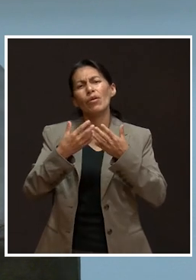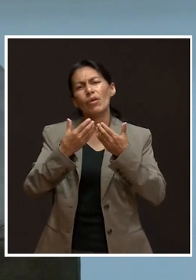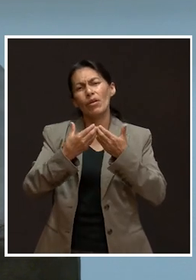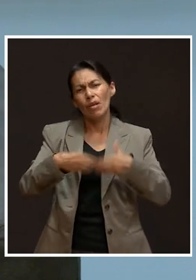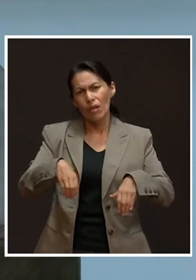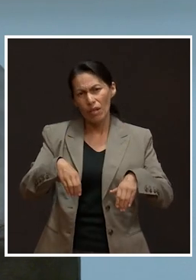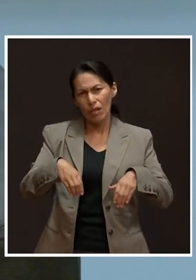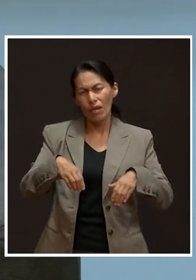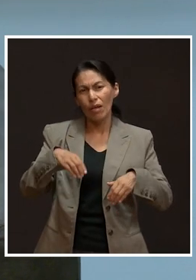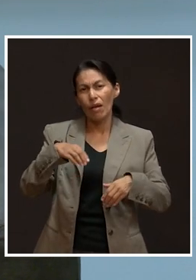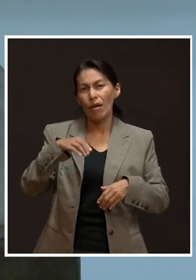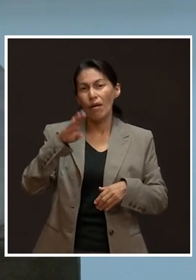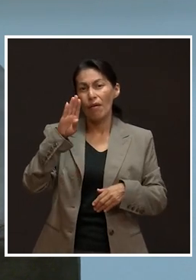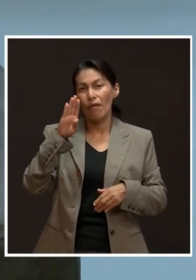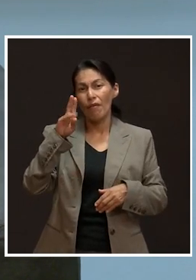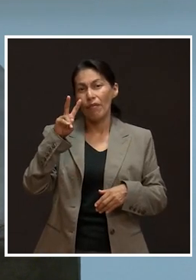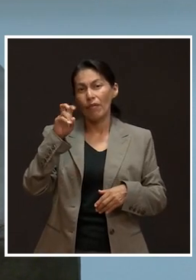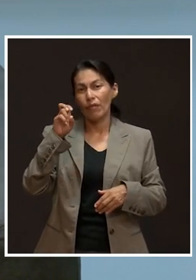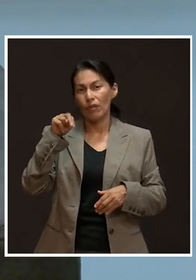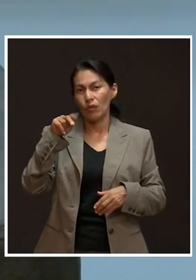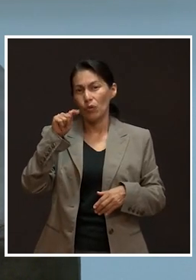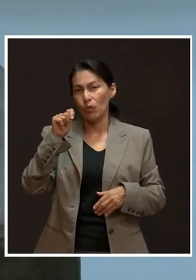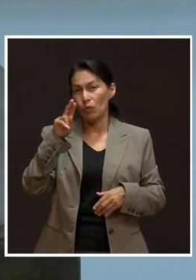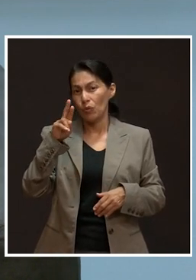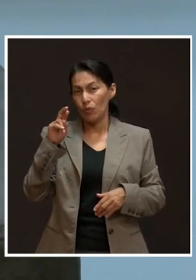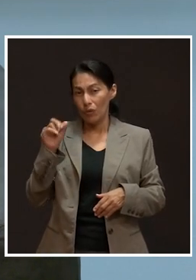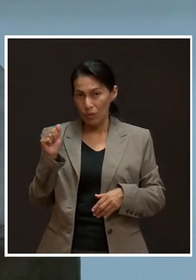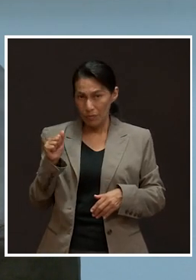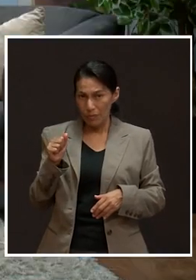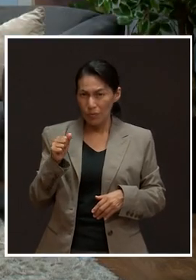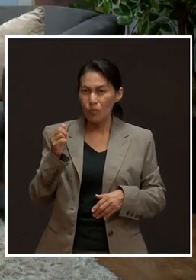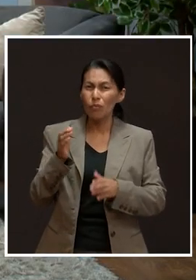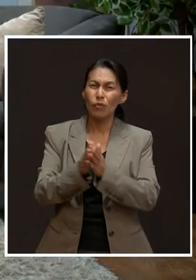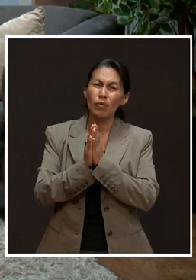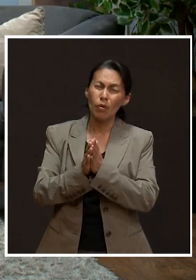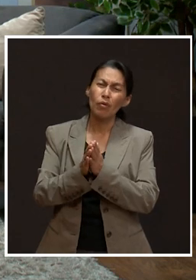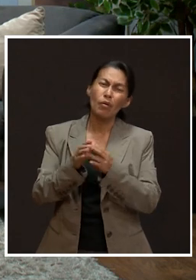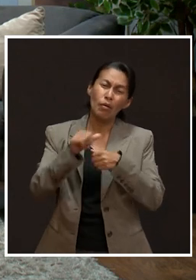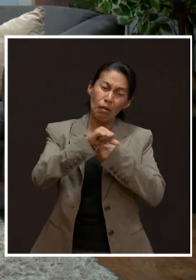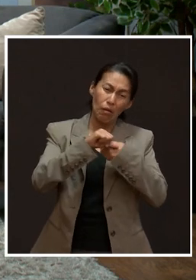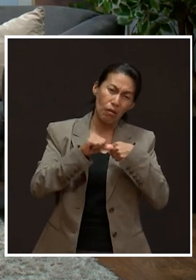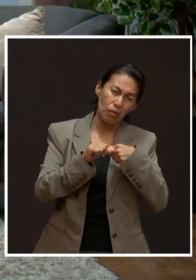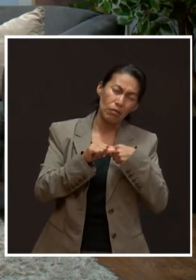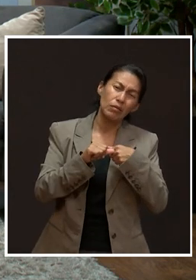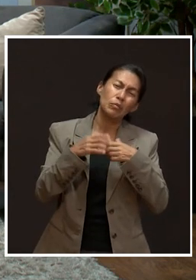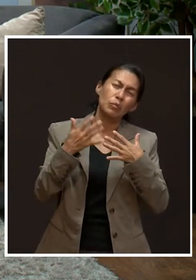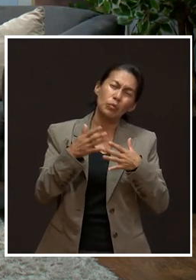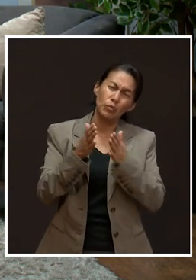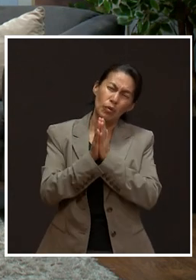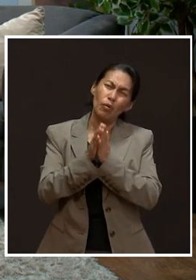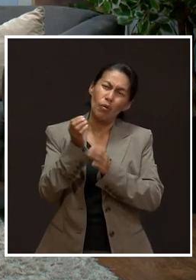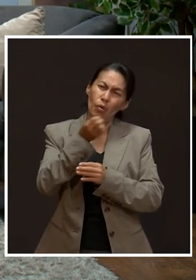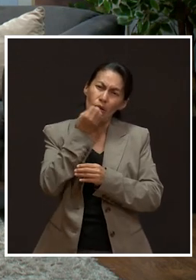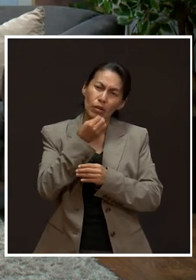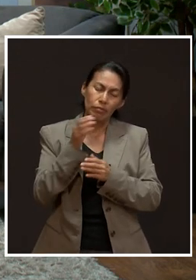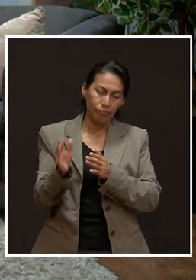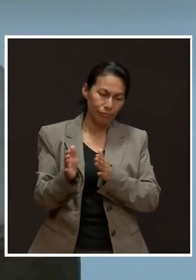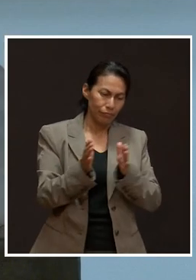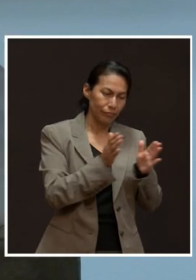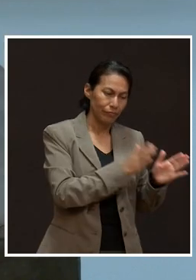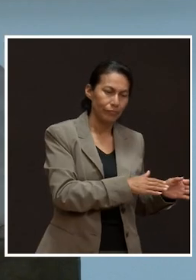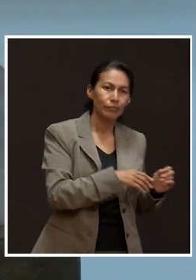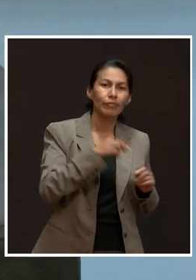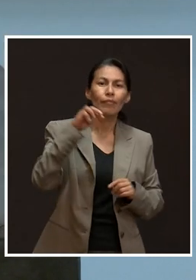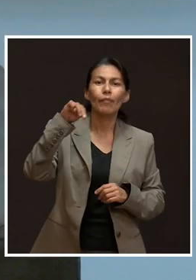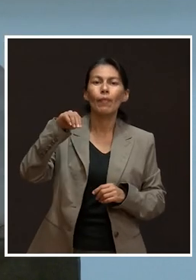Ventura Duarte. Va a ser intervenida el 12 de septiembre. Que Dios les bendiga. Estaremos orando, Vicky,